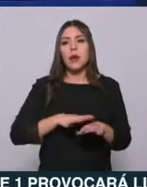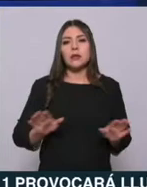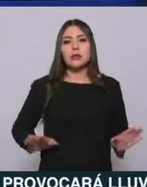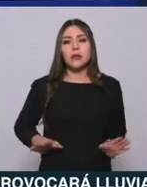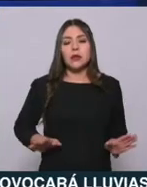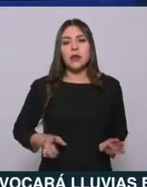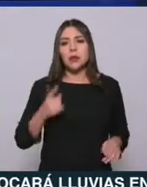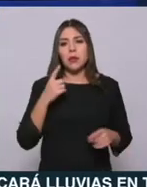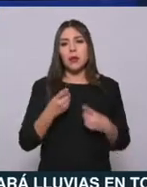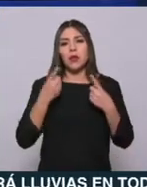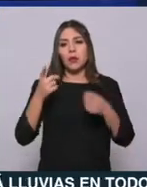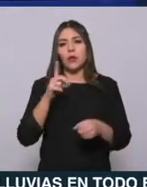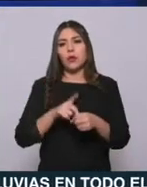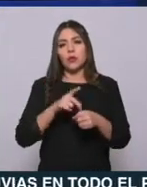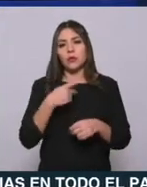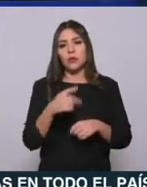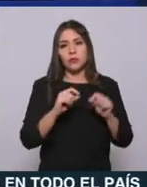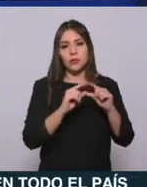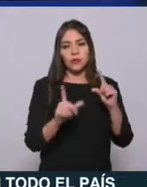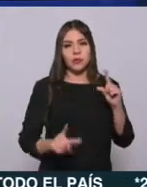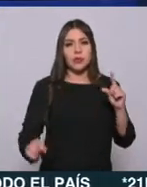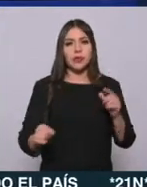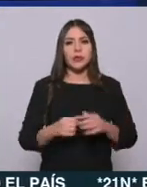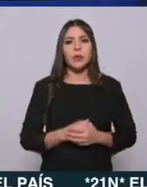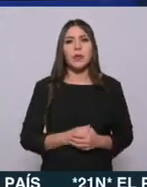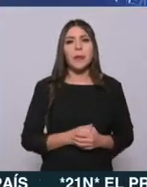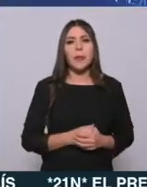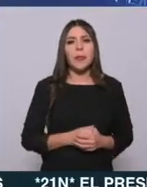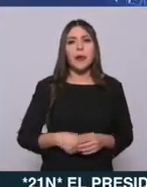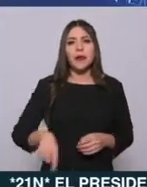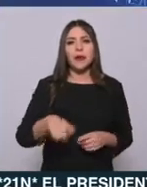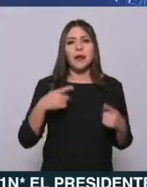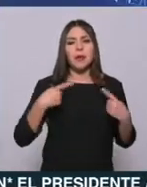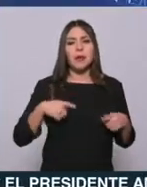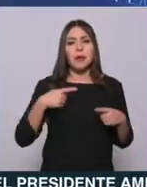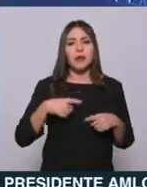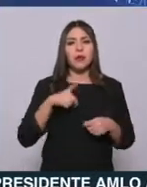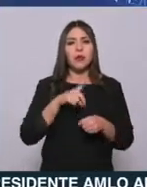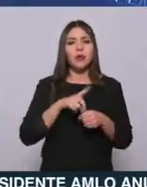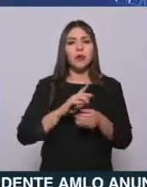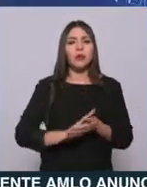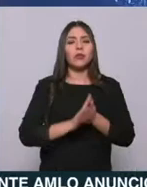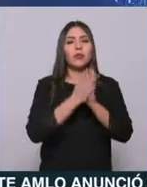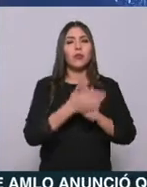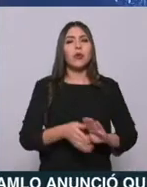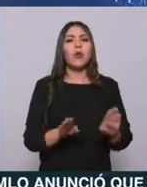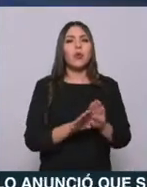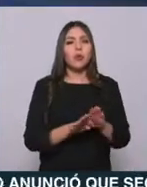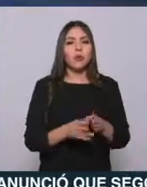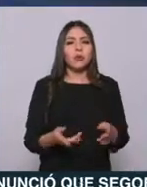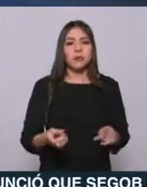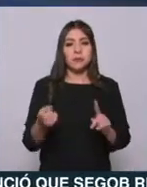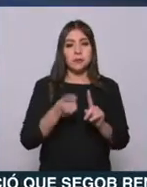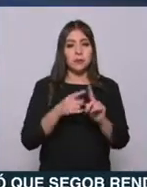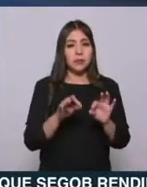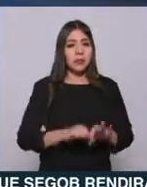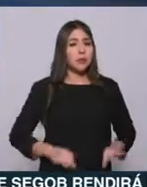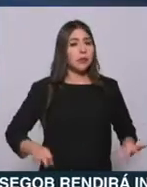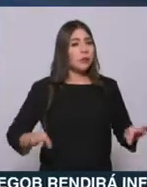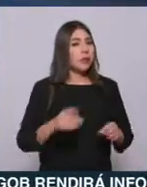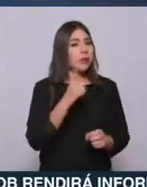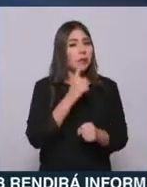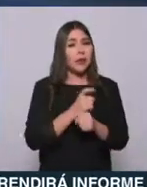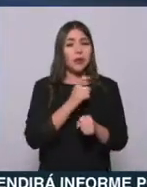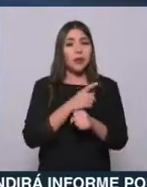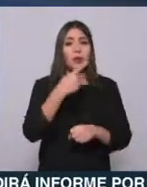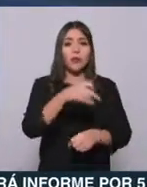a nivel nacional. ¿Cómo nos convertimos en donadores? Importantísimo, primero decírselo a la familia, súper importante, lo